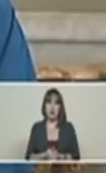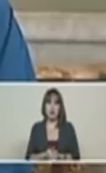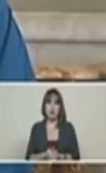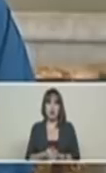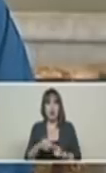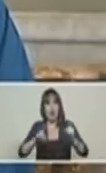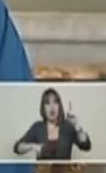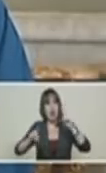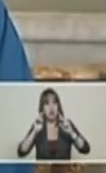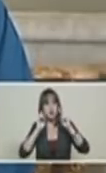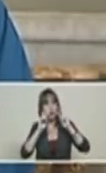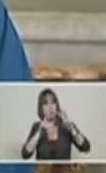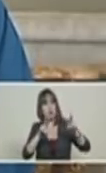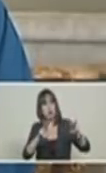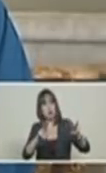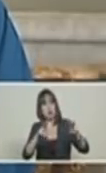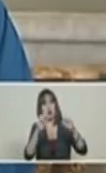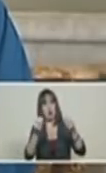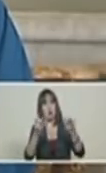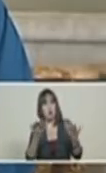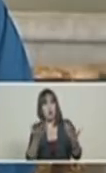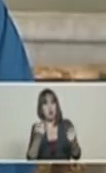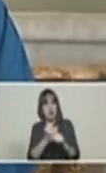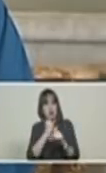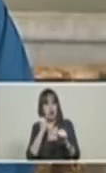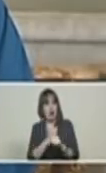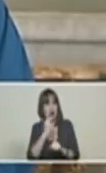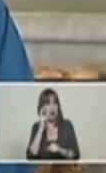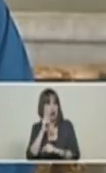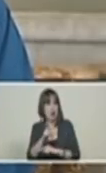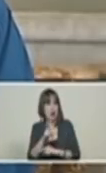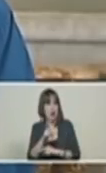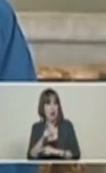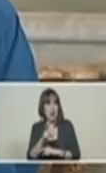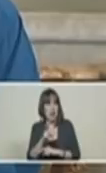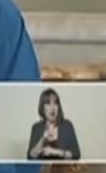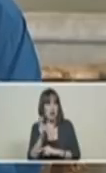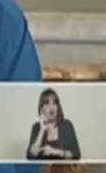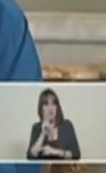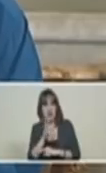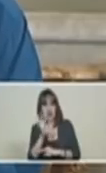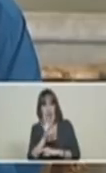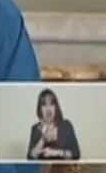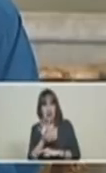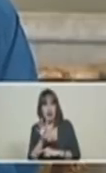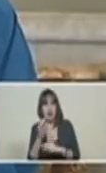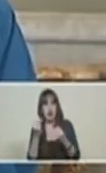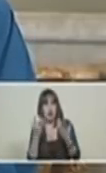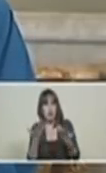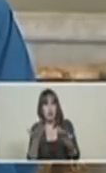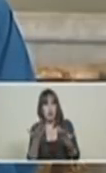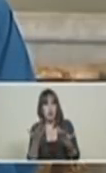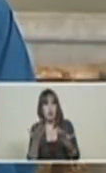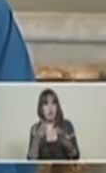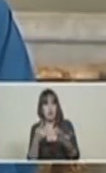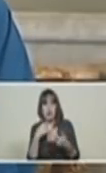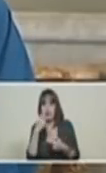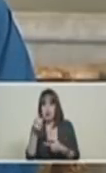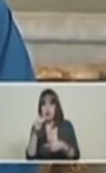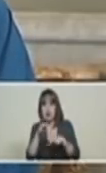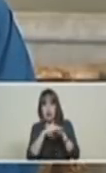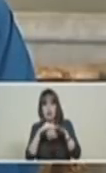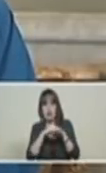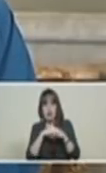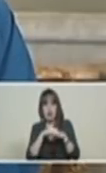A veces invisible, compatriota. Es tan invisible que el ministro Tarek me está recordando el